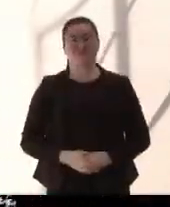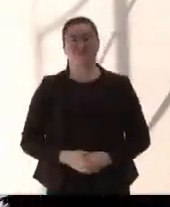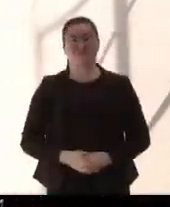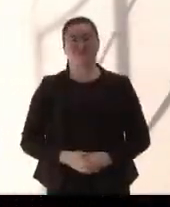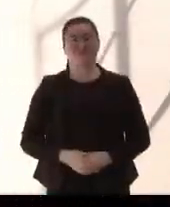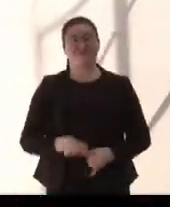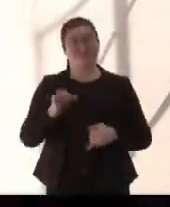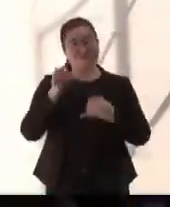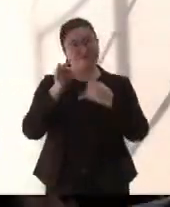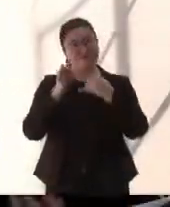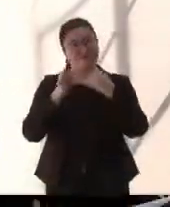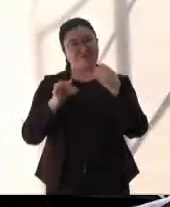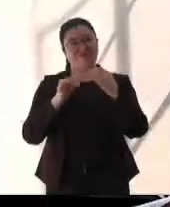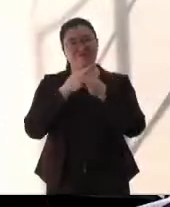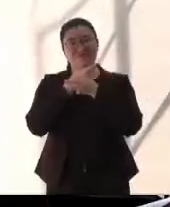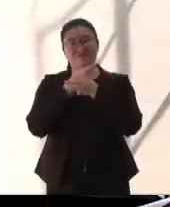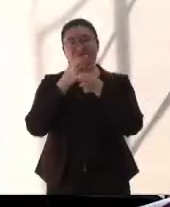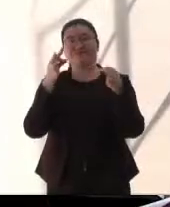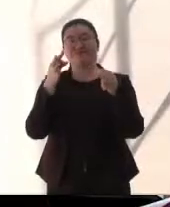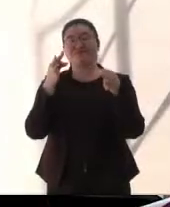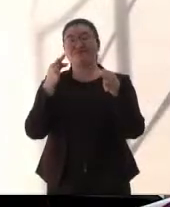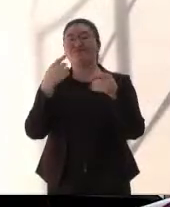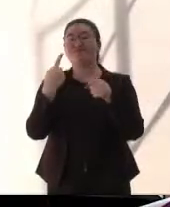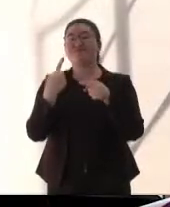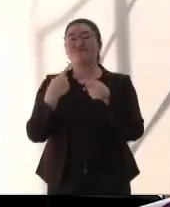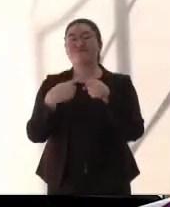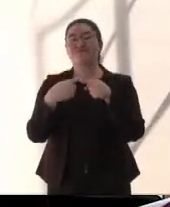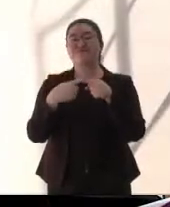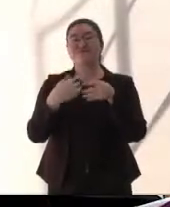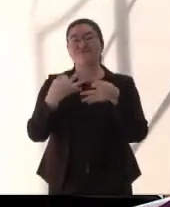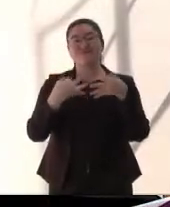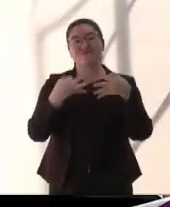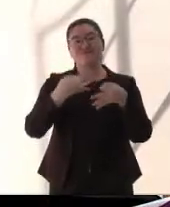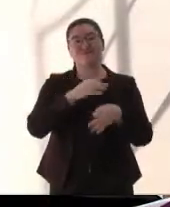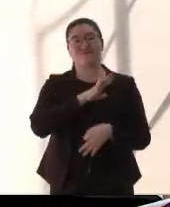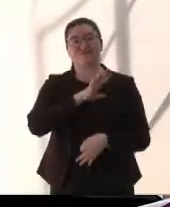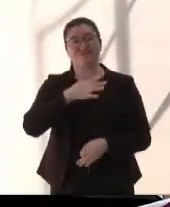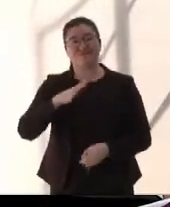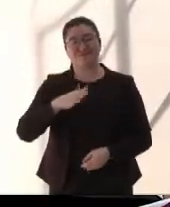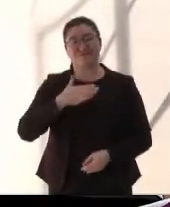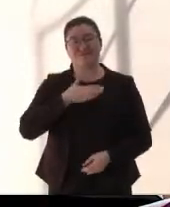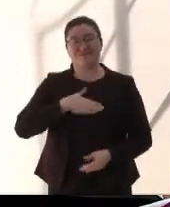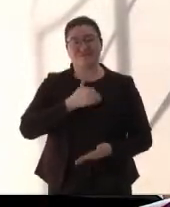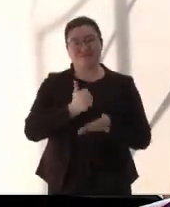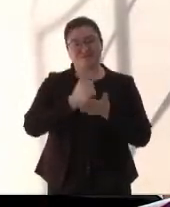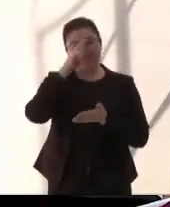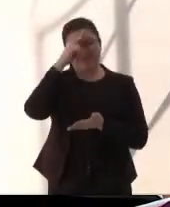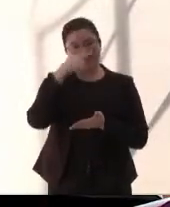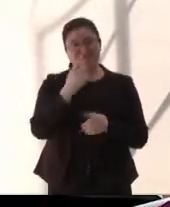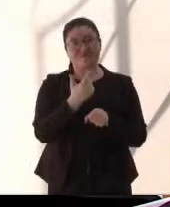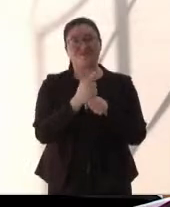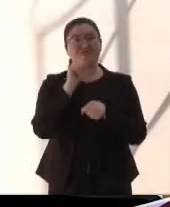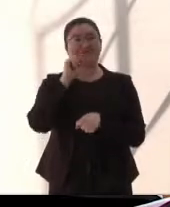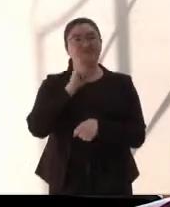Finalizamos recibiendo el grato mensaje que nos dirige la fiscal general de justicia de la Ciudad de México, licenciada